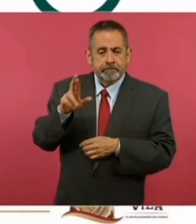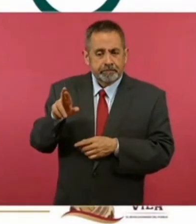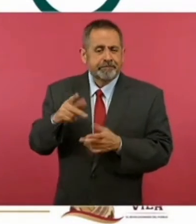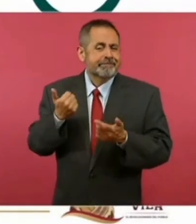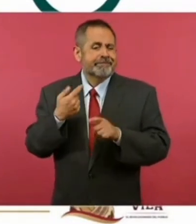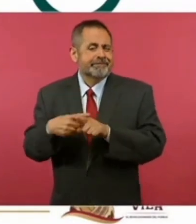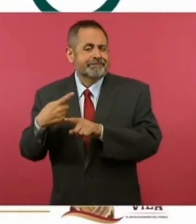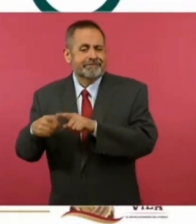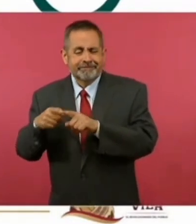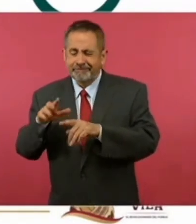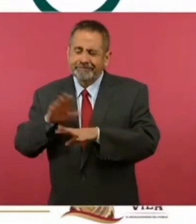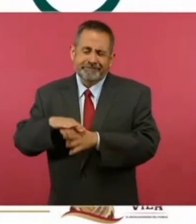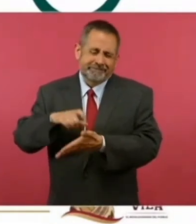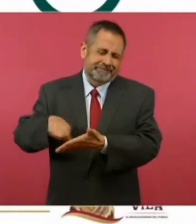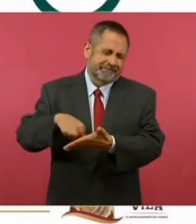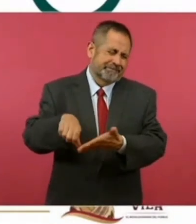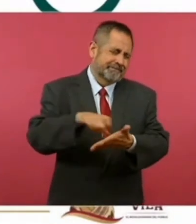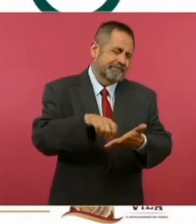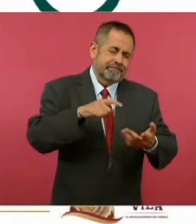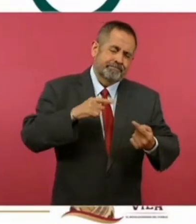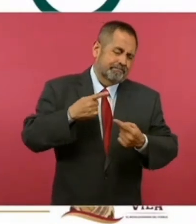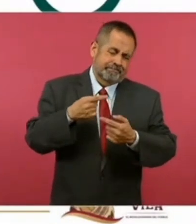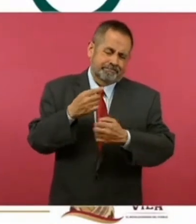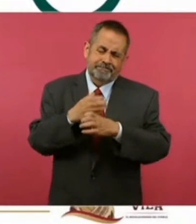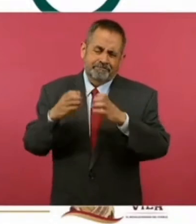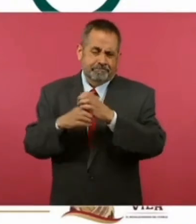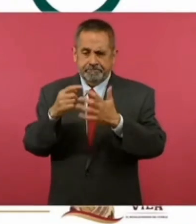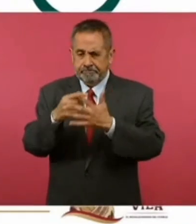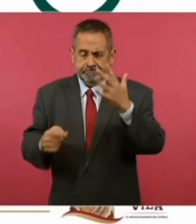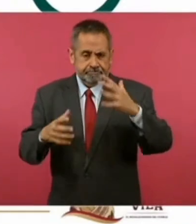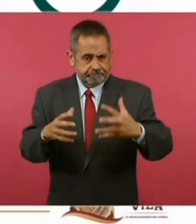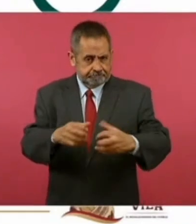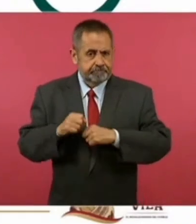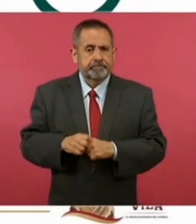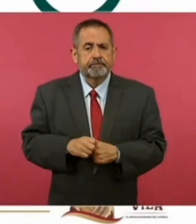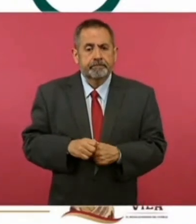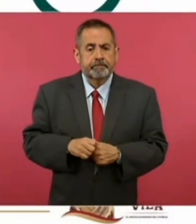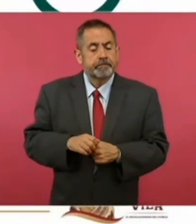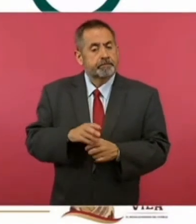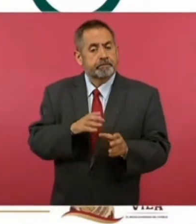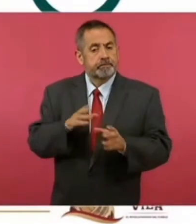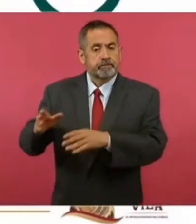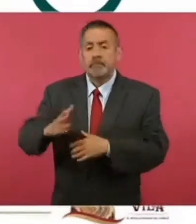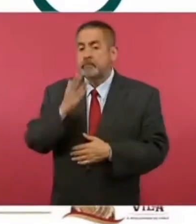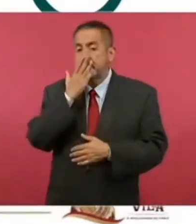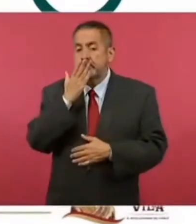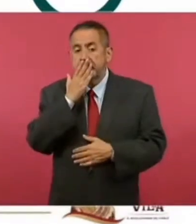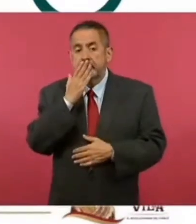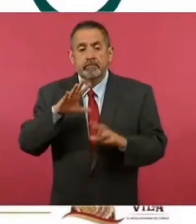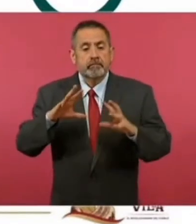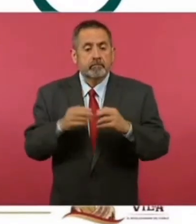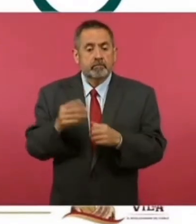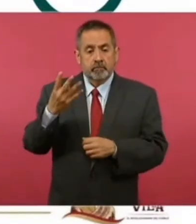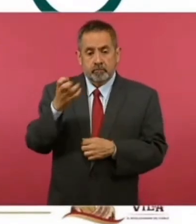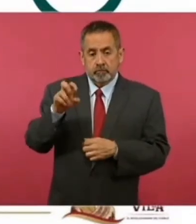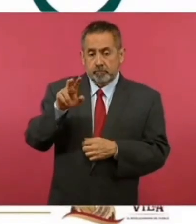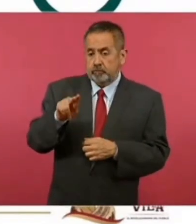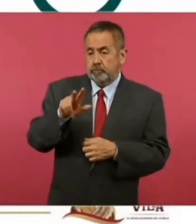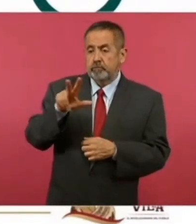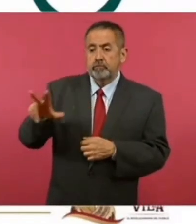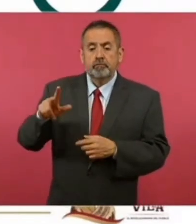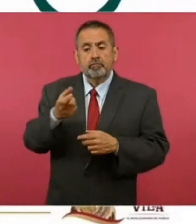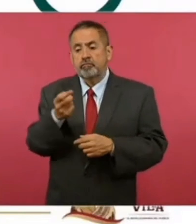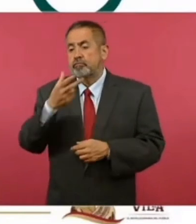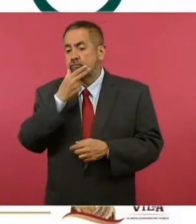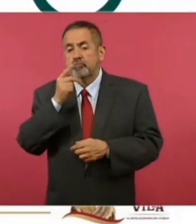número más grande de equipo médico en el caso de Sonora se han sumado cuatrocientos ochenta y ocho médicas y